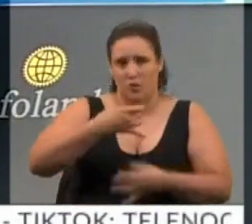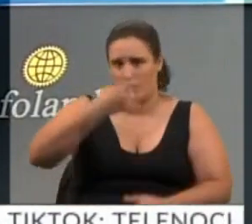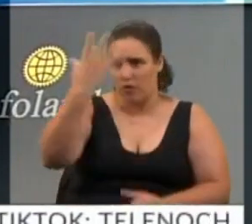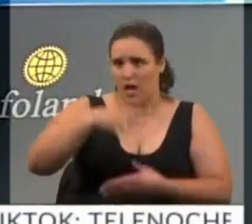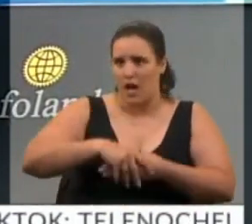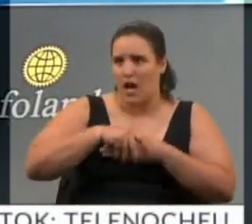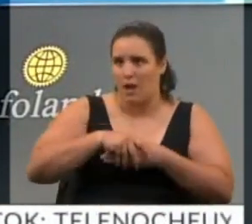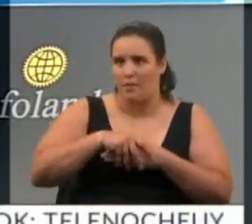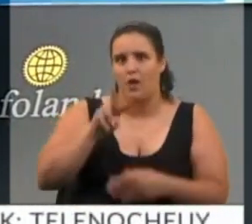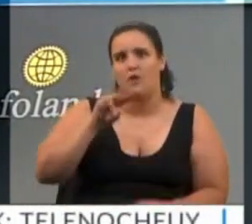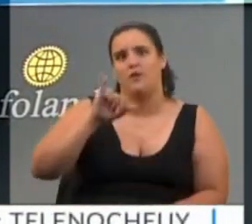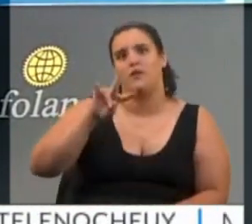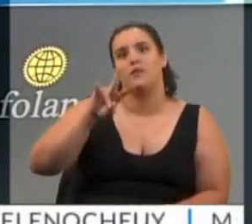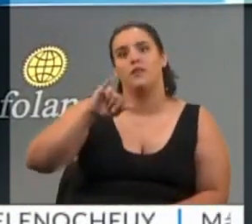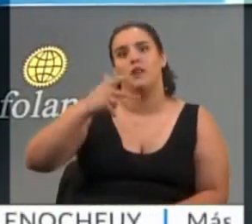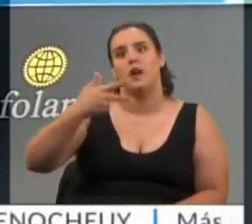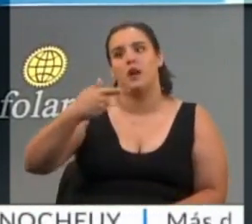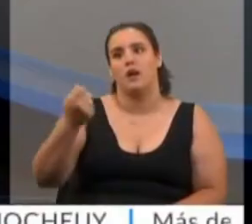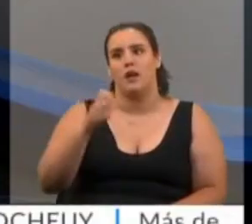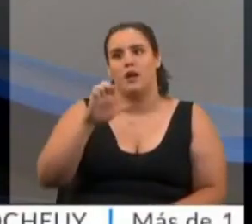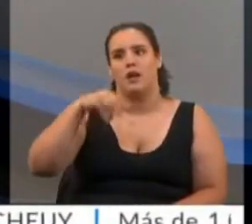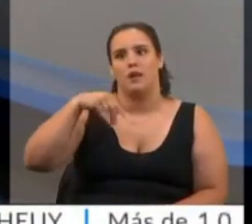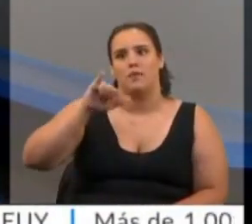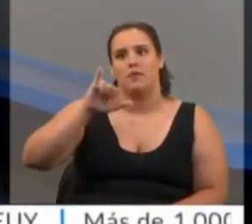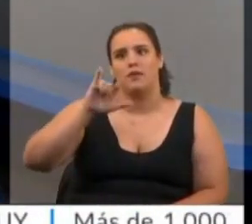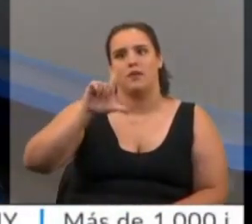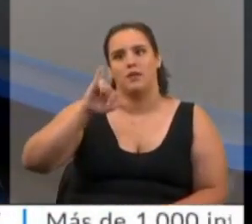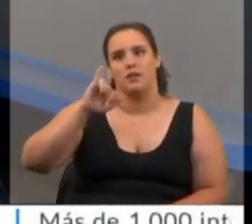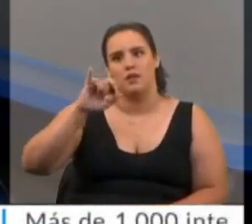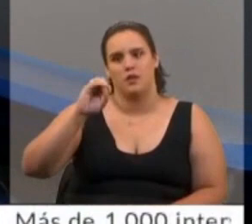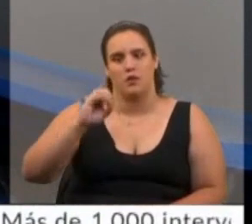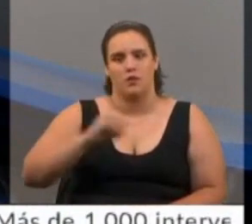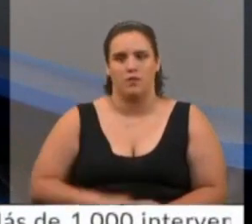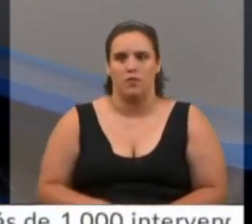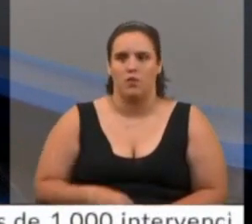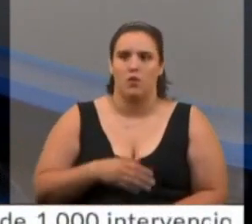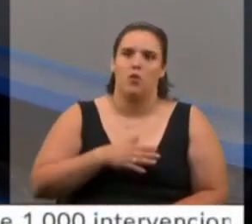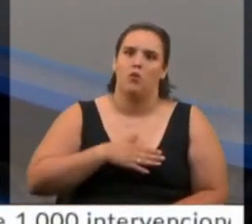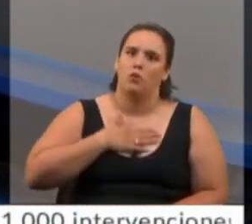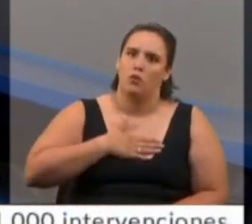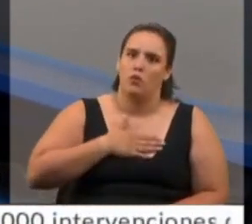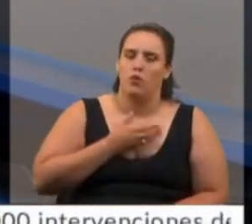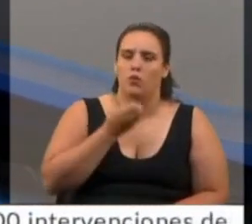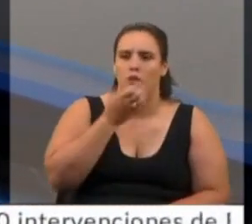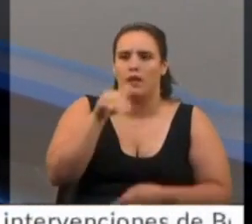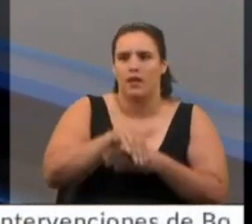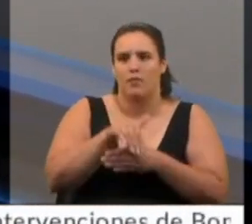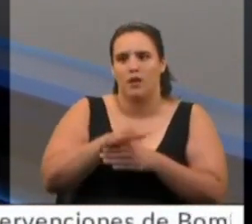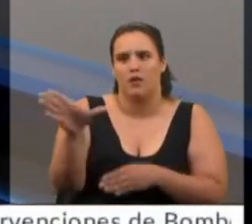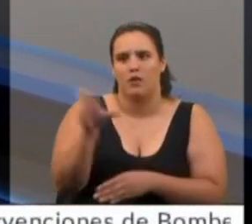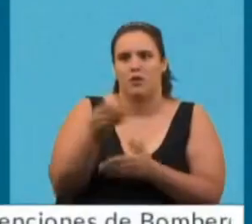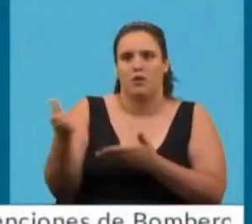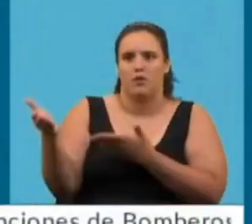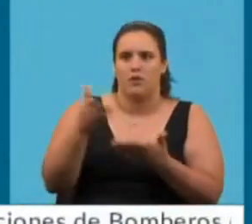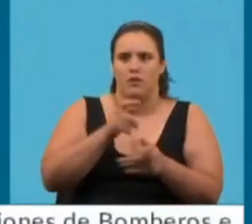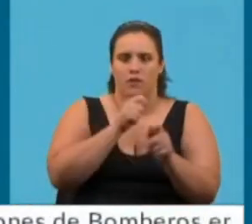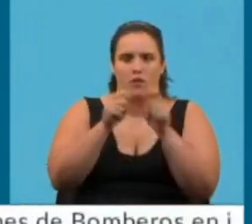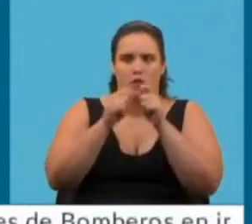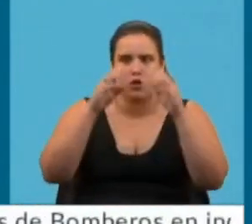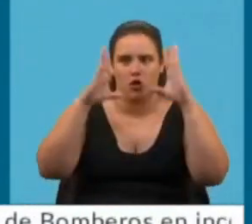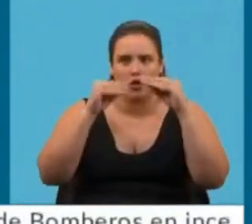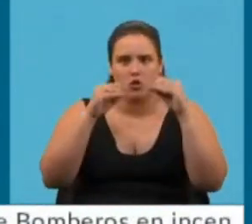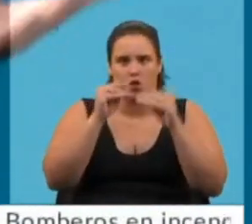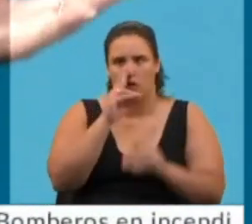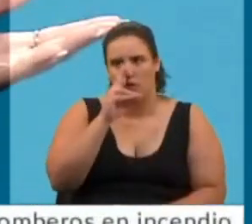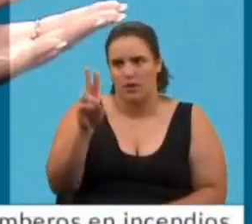amigos como Viviana Ruggiero y Emilio Zaguirre. Muy buenas tardes para todos, bienvenidos a este Telenoche